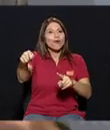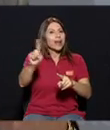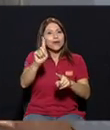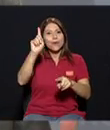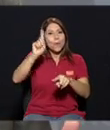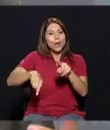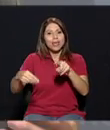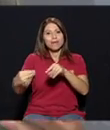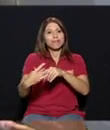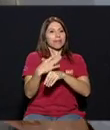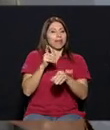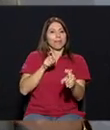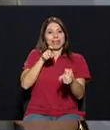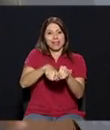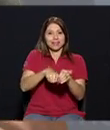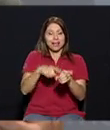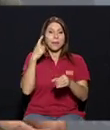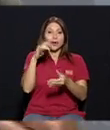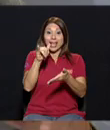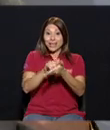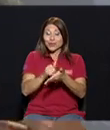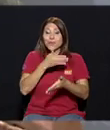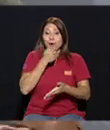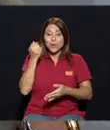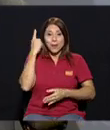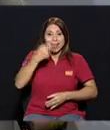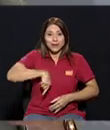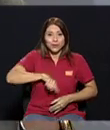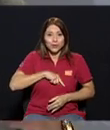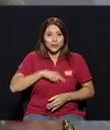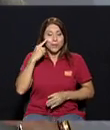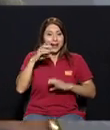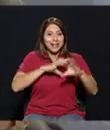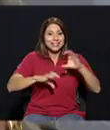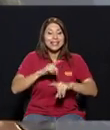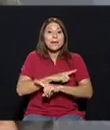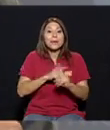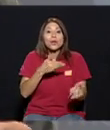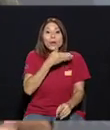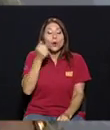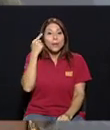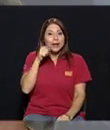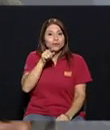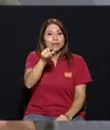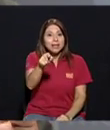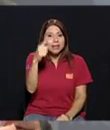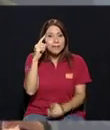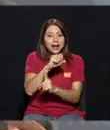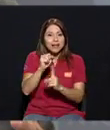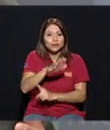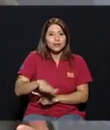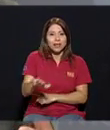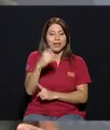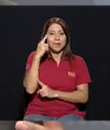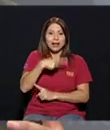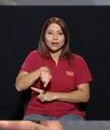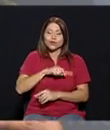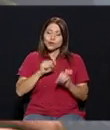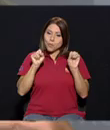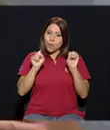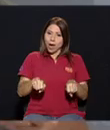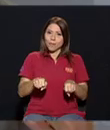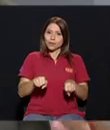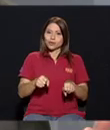lo mejor para nosotros, para la ciencia, pero es lo mejor para usted, es lo mejor para la sociedad, para que nosotros